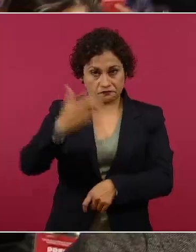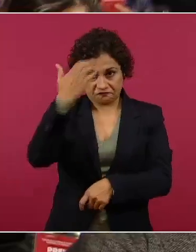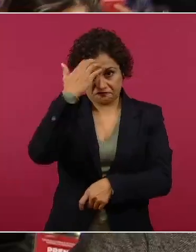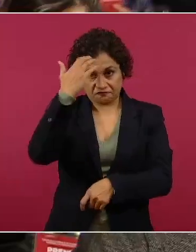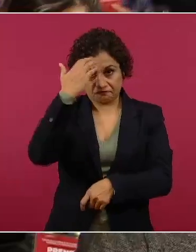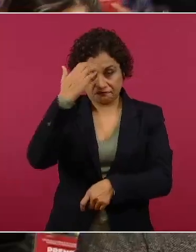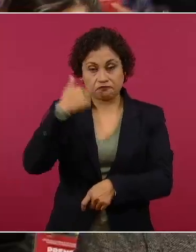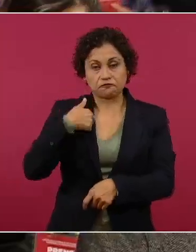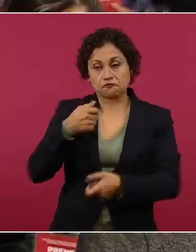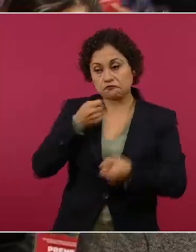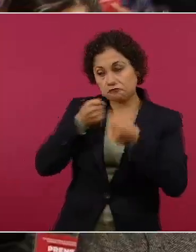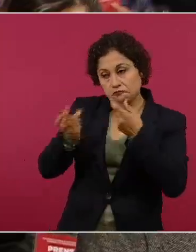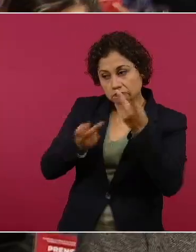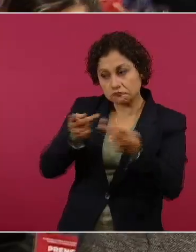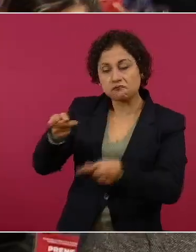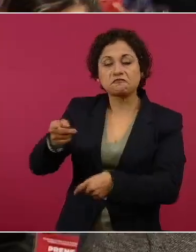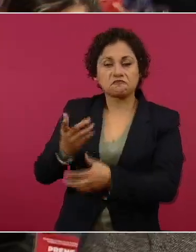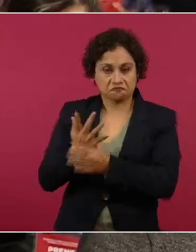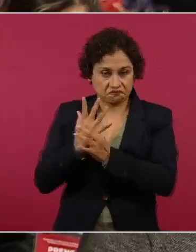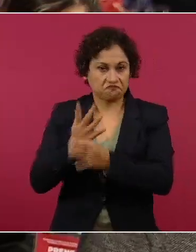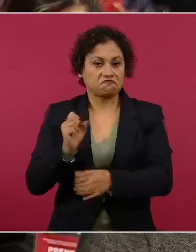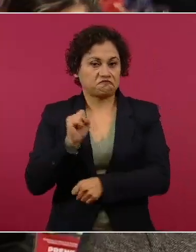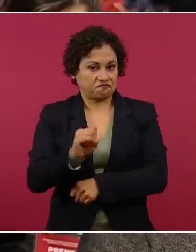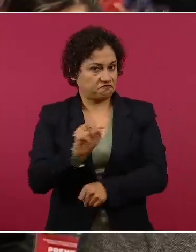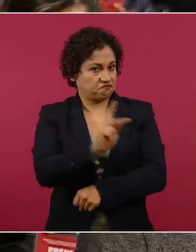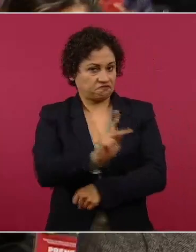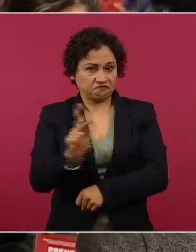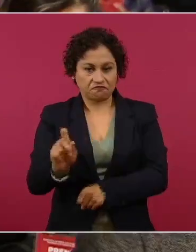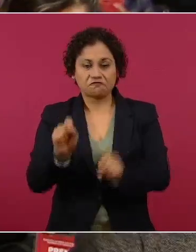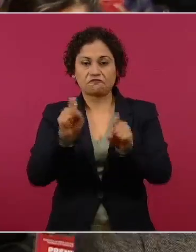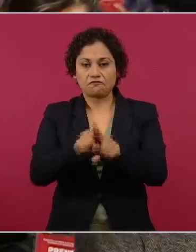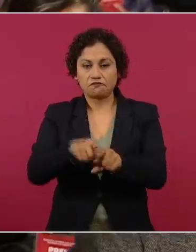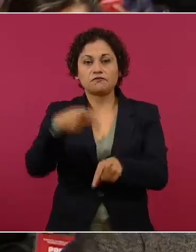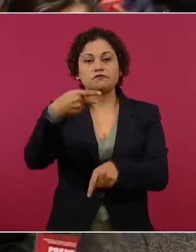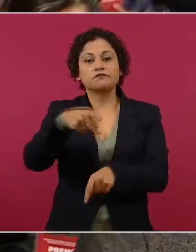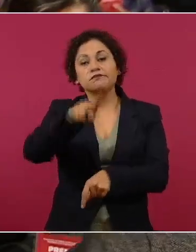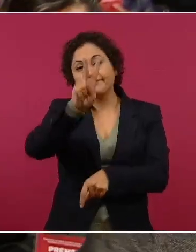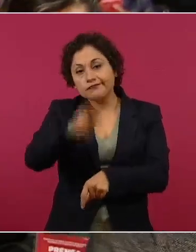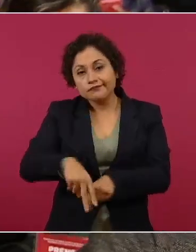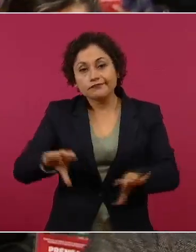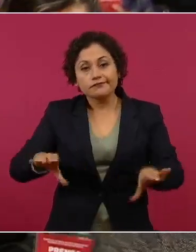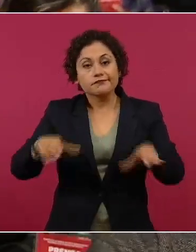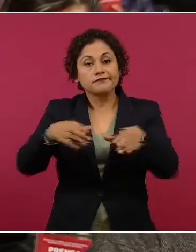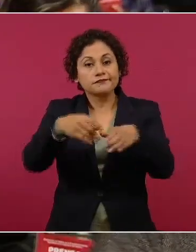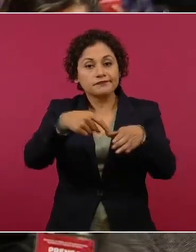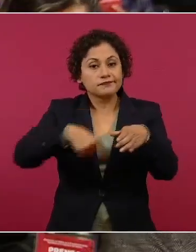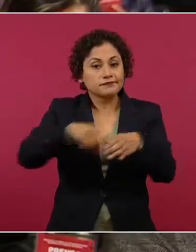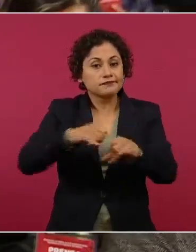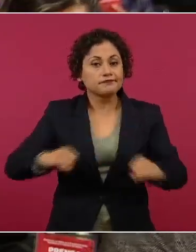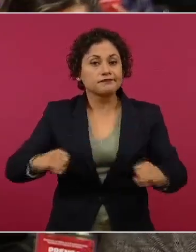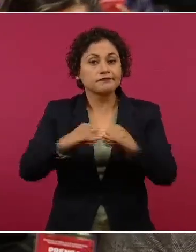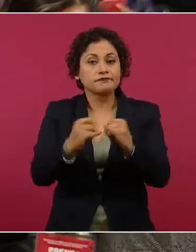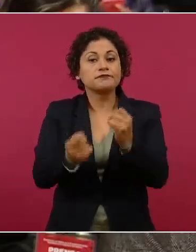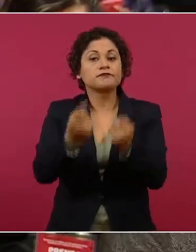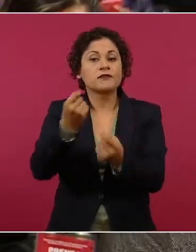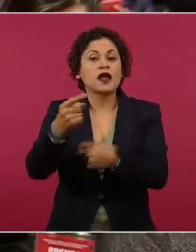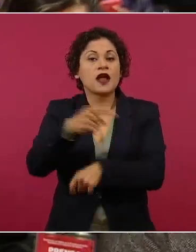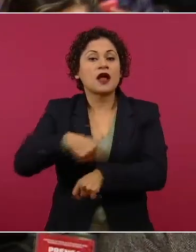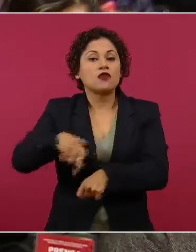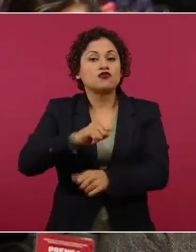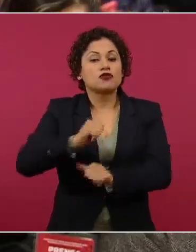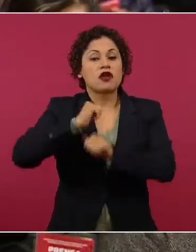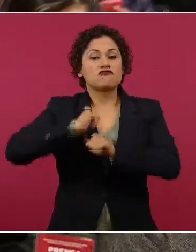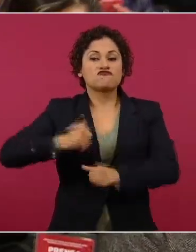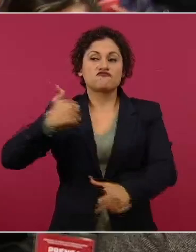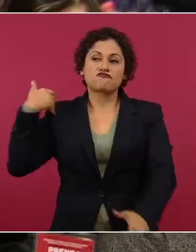entrevistas que le he hecho, solamente que como en todas las instituciones, y usted mismo lo ha dicho, hay personas que continúan en los cargos desde